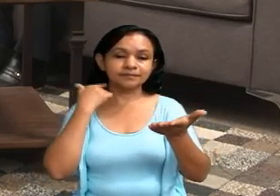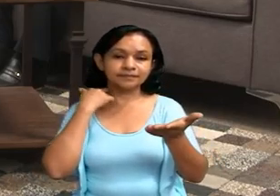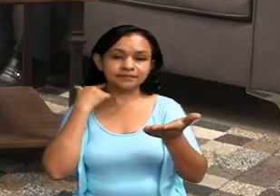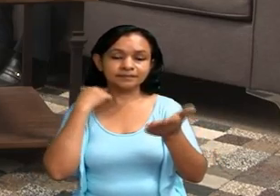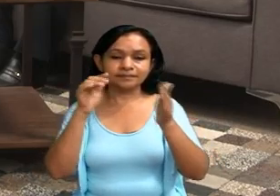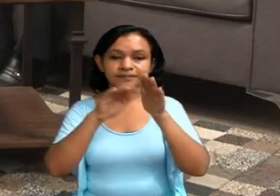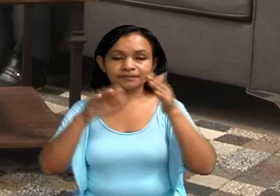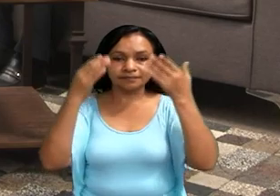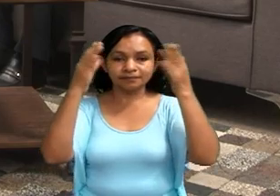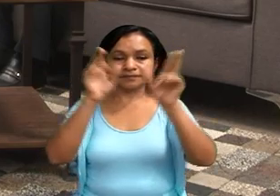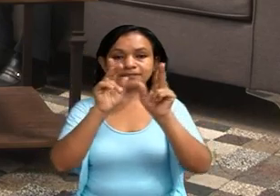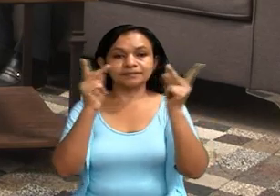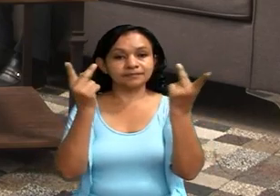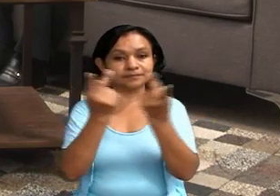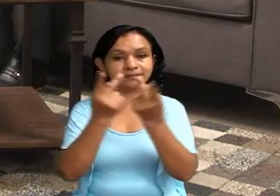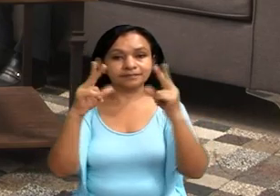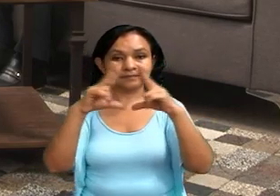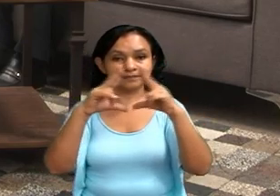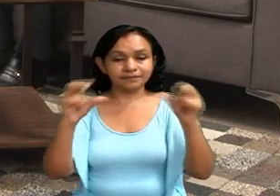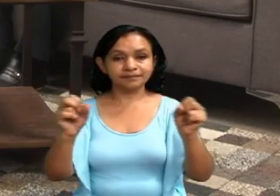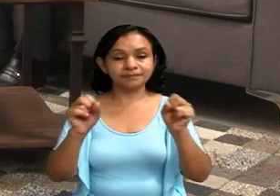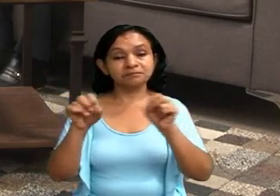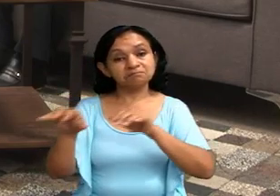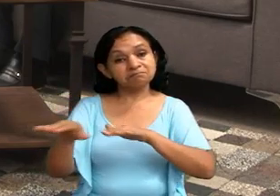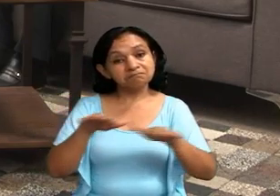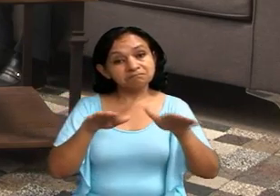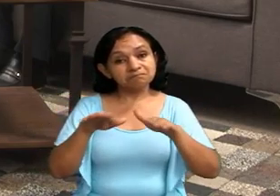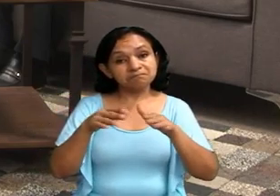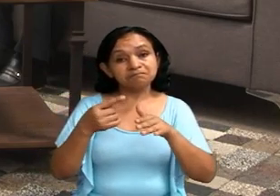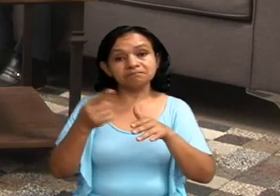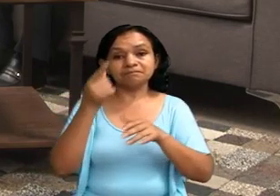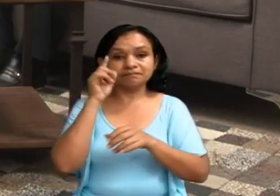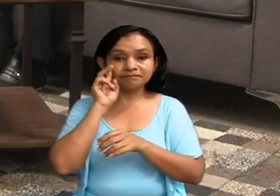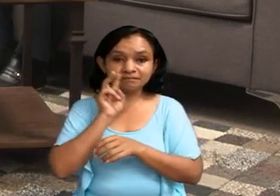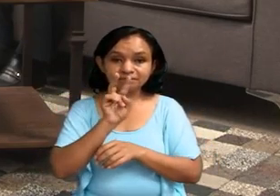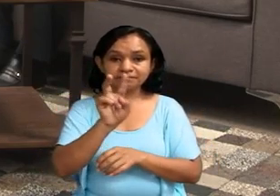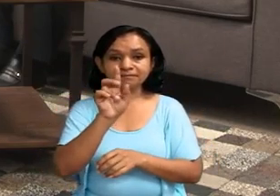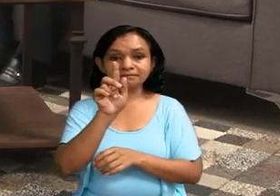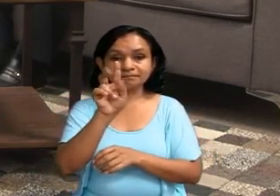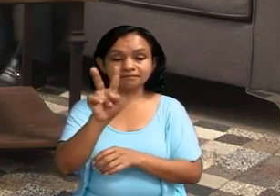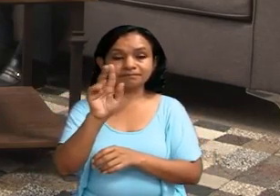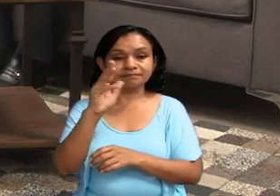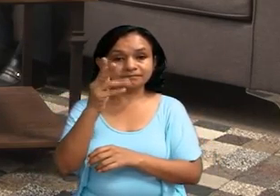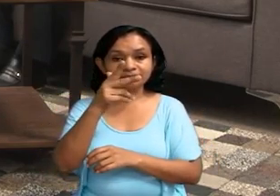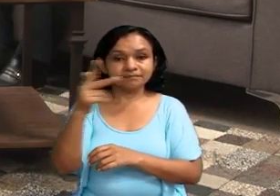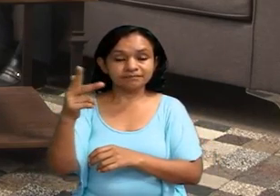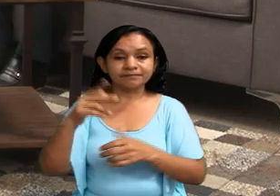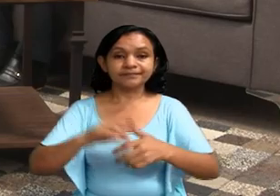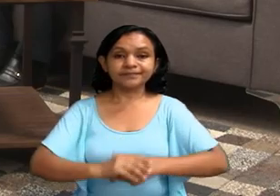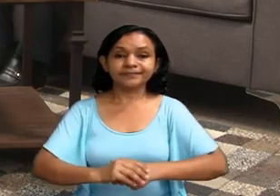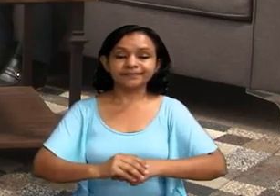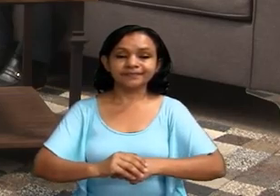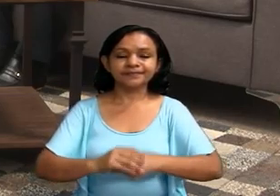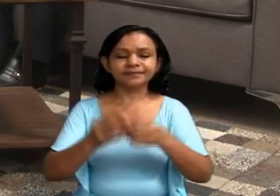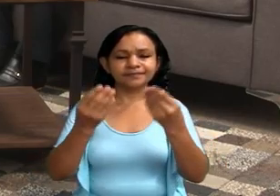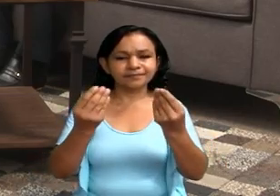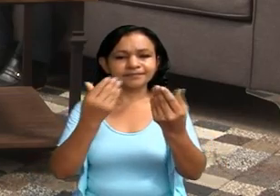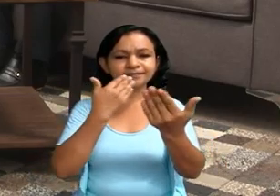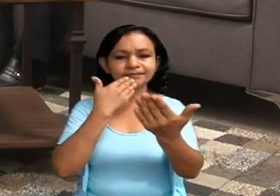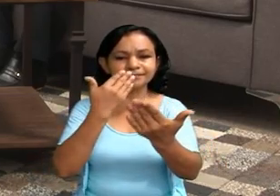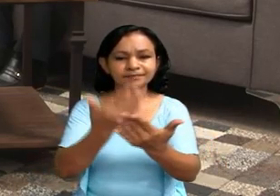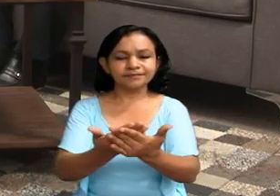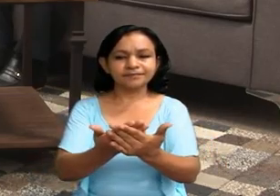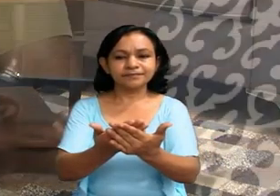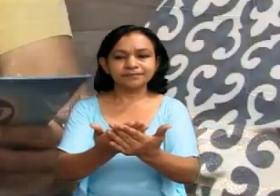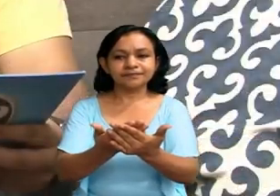más cultura para el pueblo nicaragüense, sí. Quienes no pueden llegar precisamente lo ven a través del canal. Sí. Bueno, compañero Ramos, muchísimas gracias.